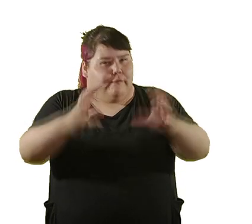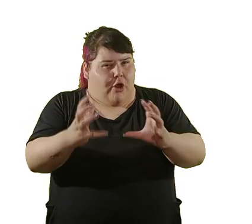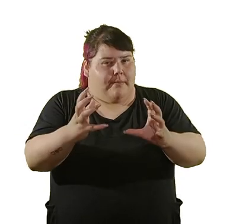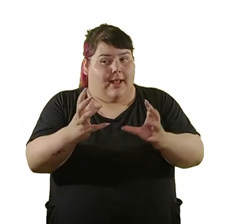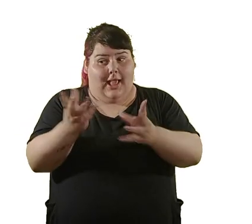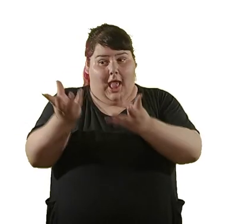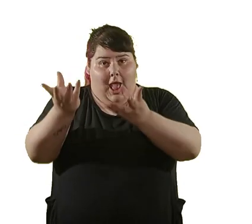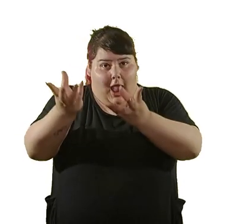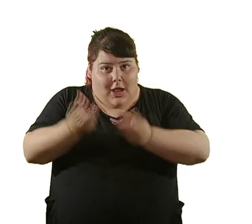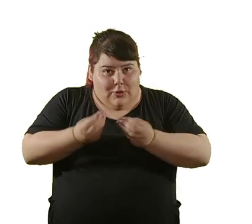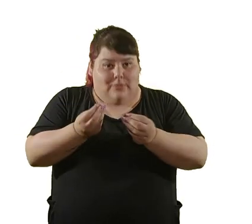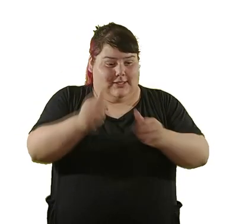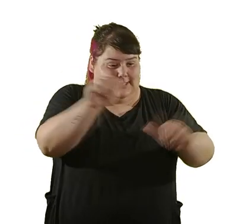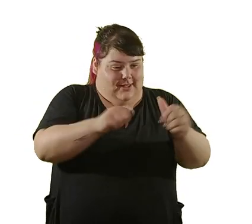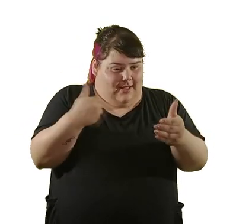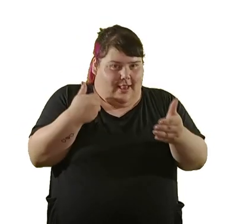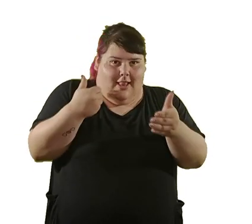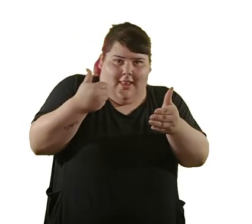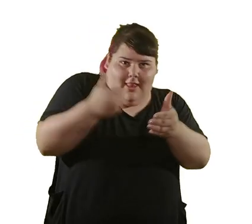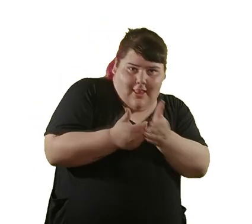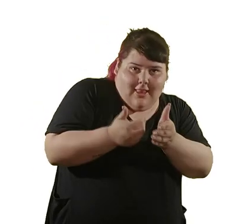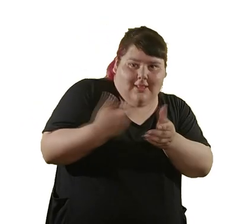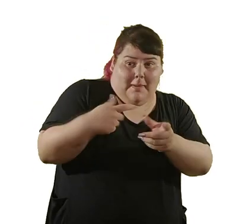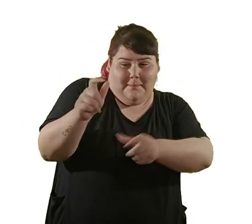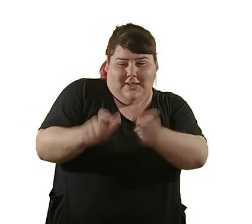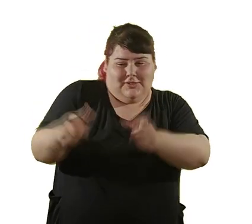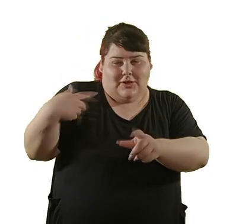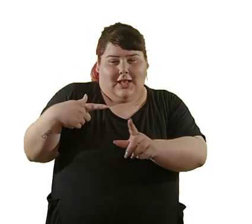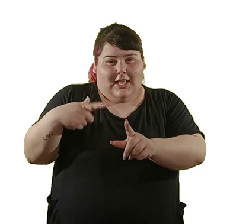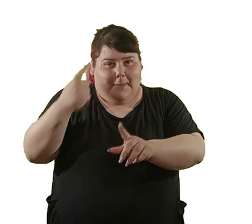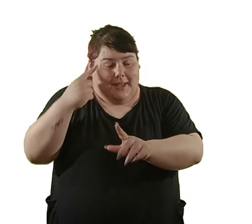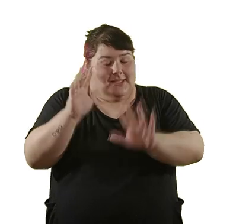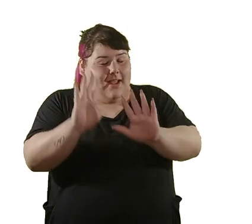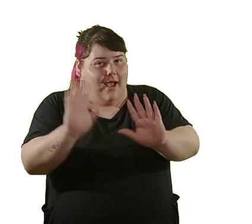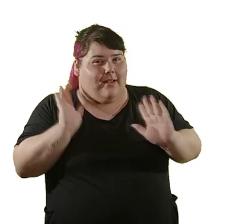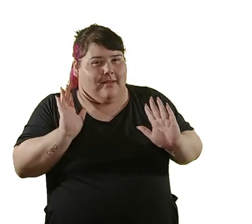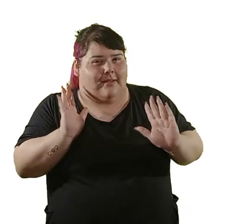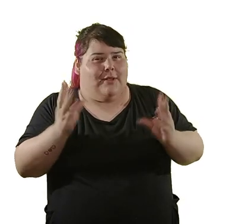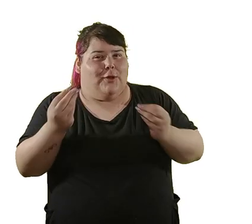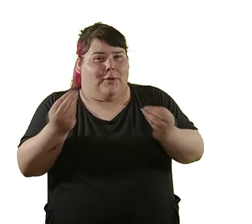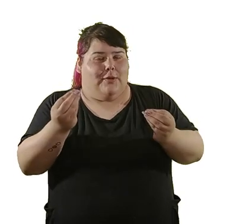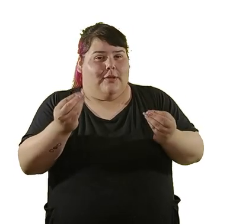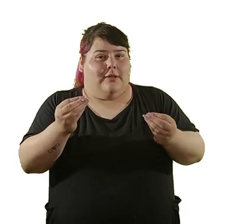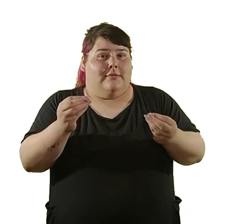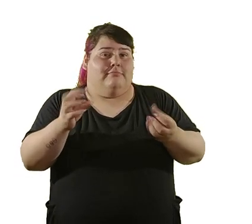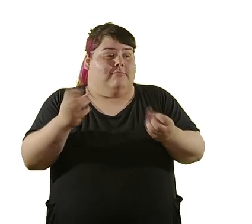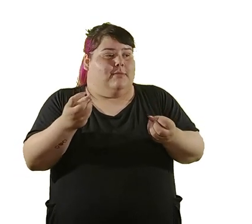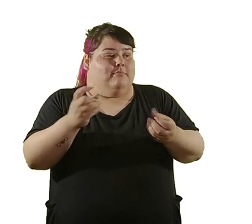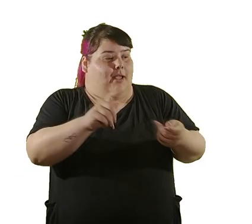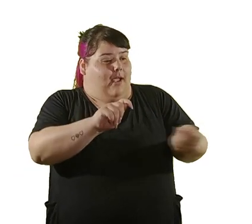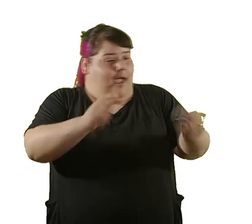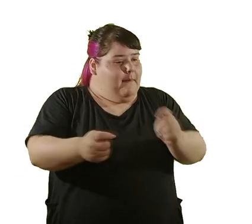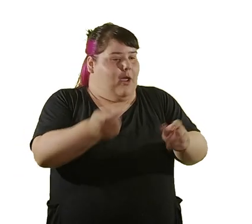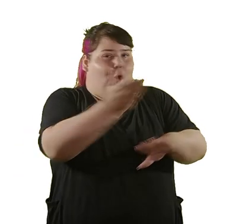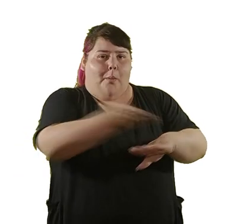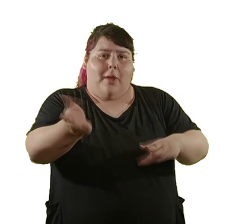de ayudarnos a acercar la ciencia a las personas que quizás la ven así de alejada es a través de volverla más humana. La ciencia